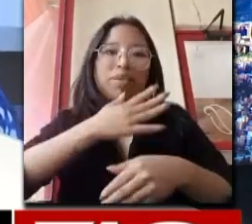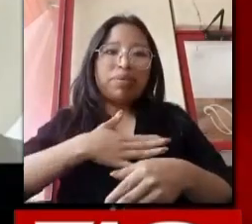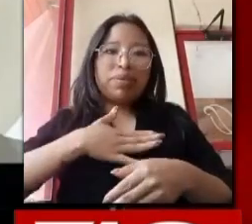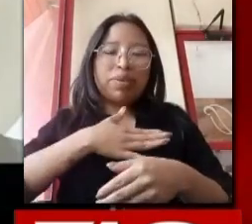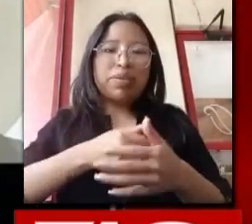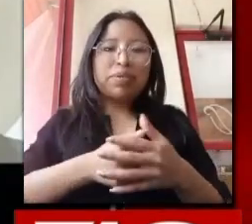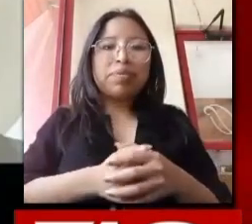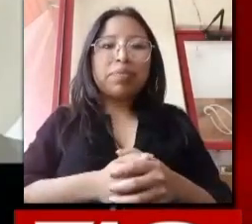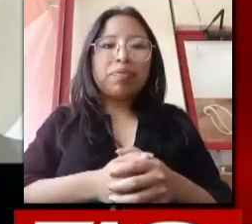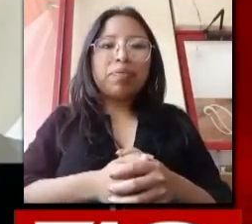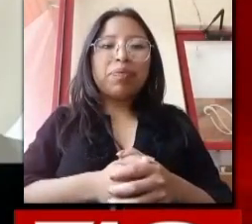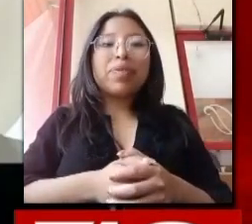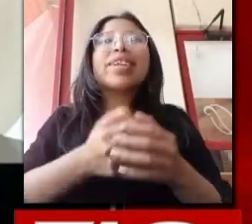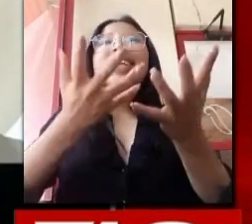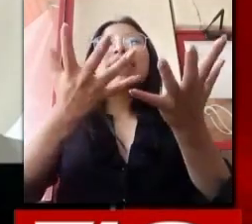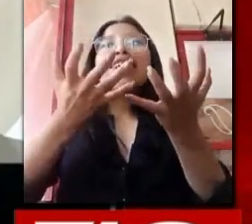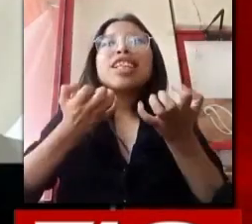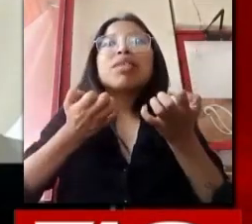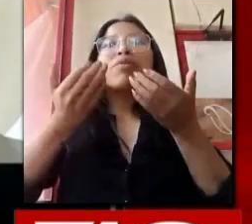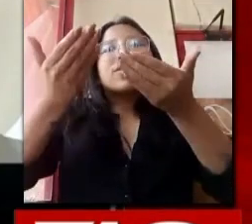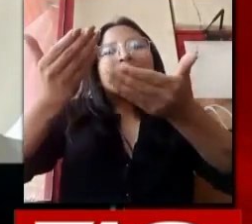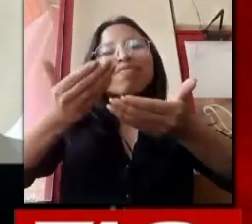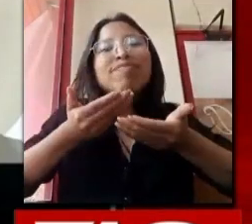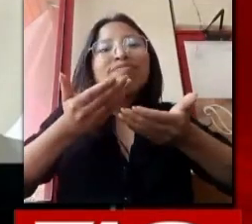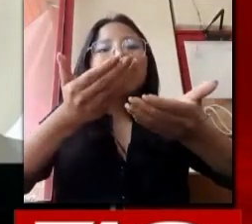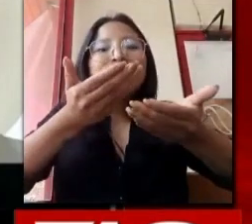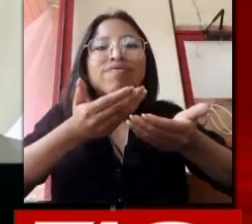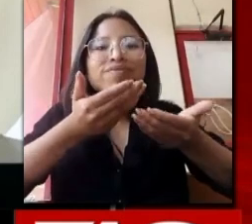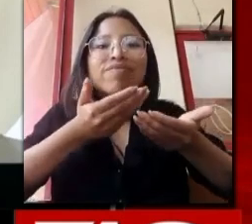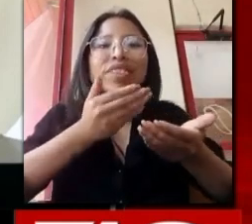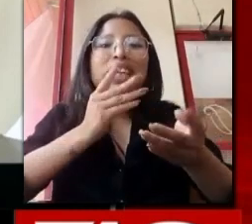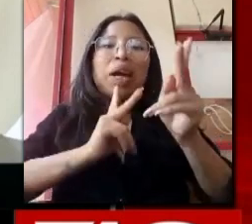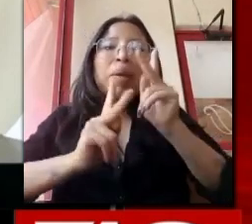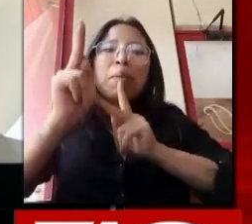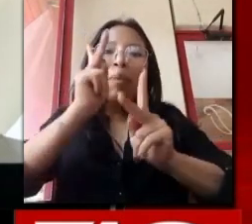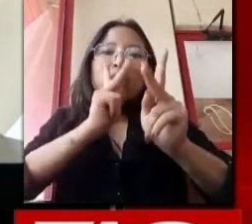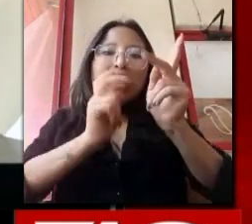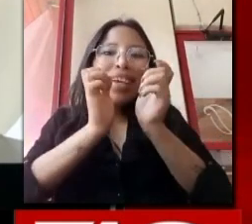Queremos hacer llegar la invitación a toda la población en general.